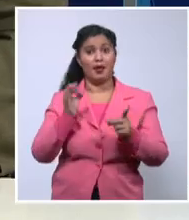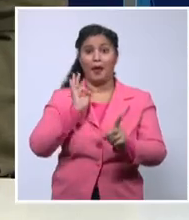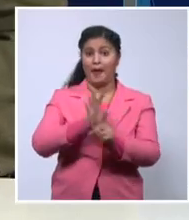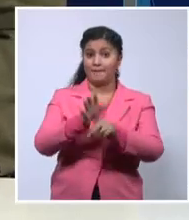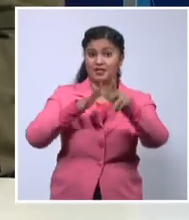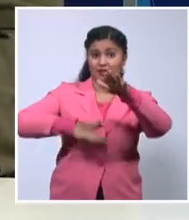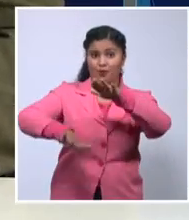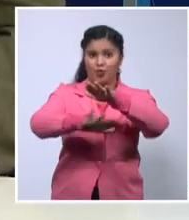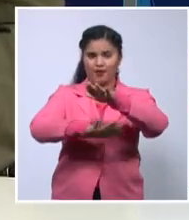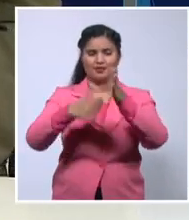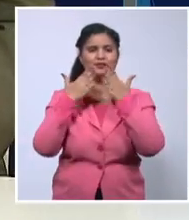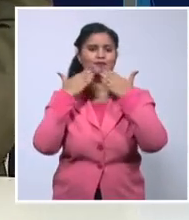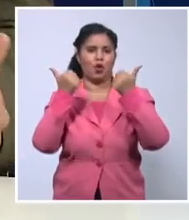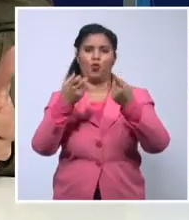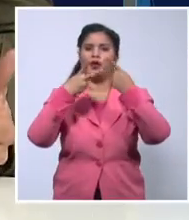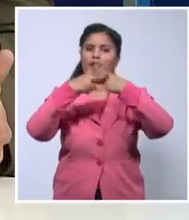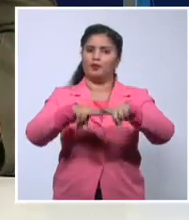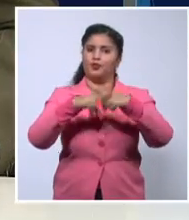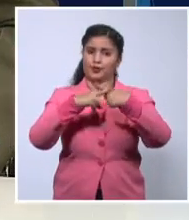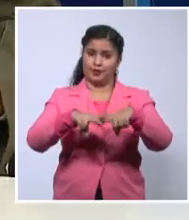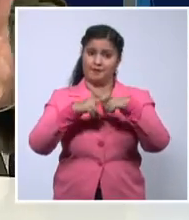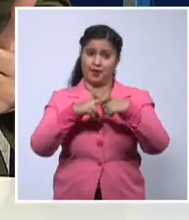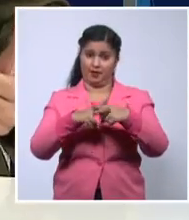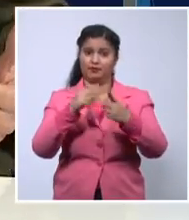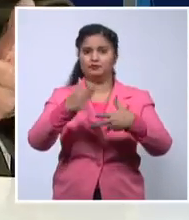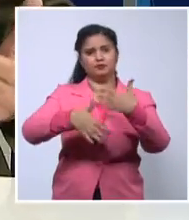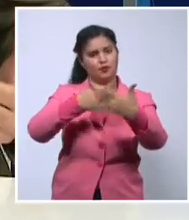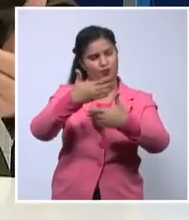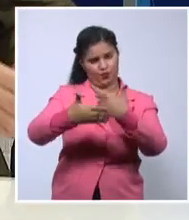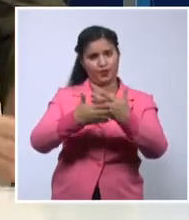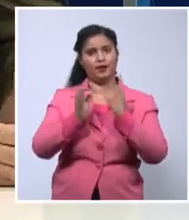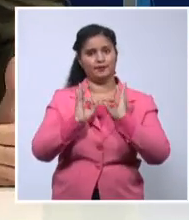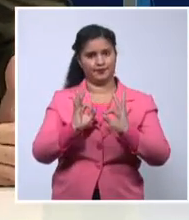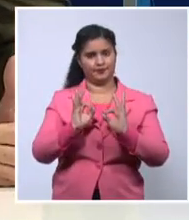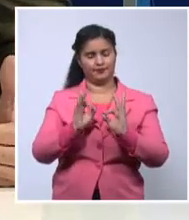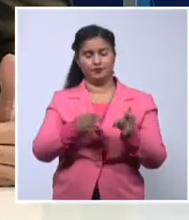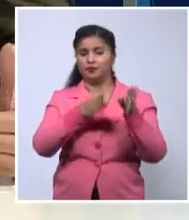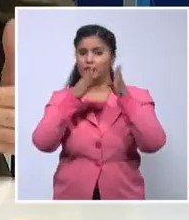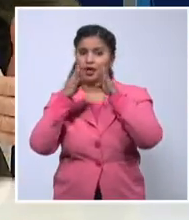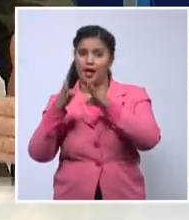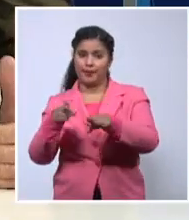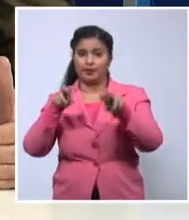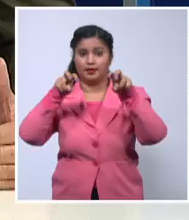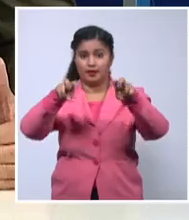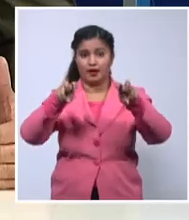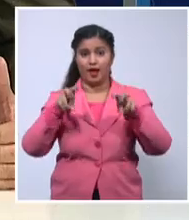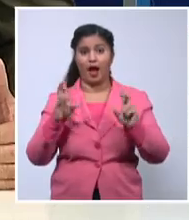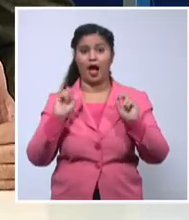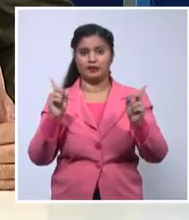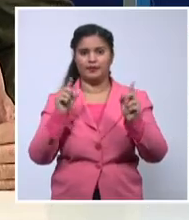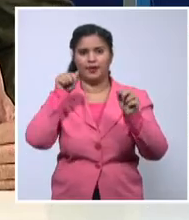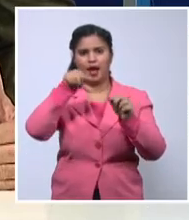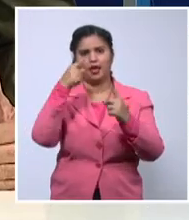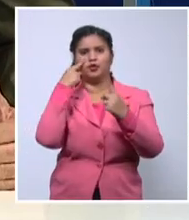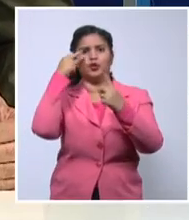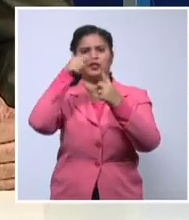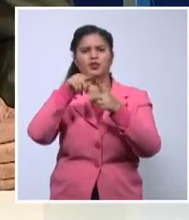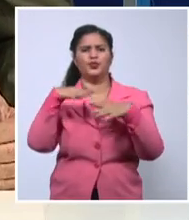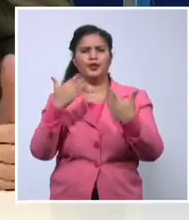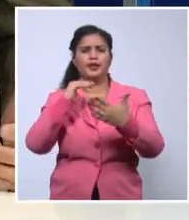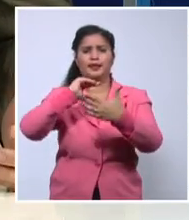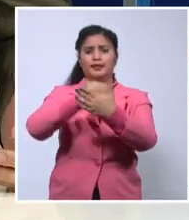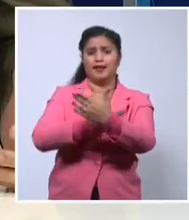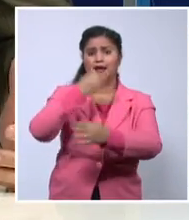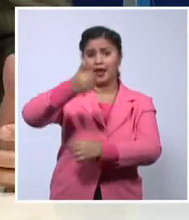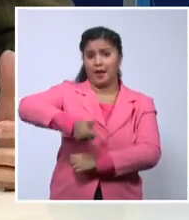actuar. Simplemente el país no podía seguir con una asamblea más interesada en tumbar a un presidente electo